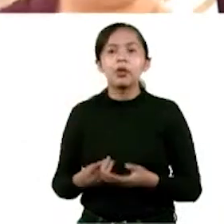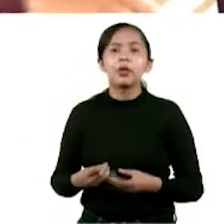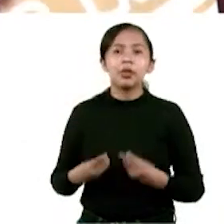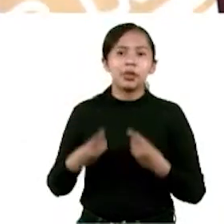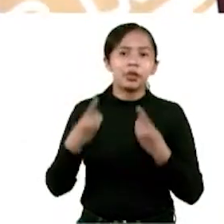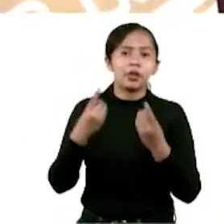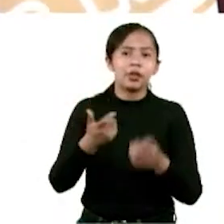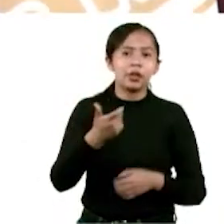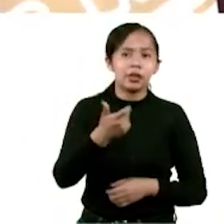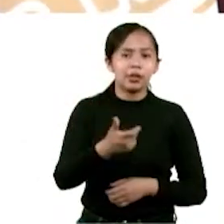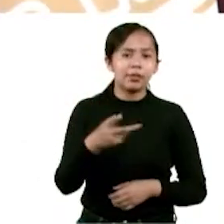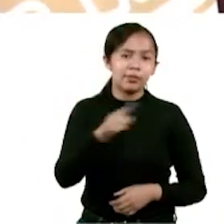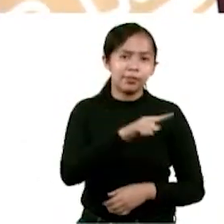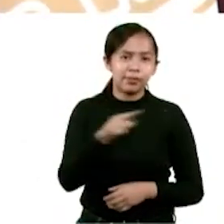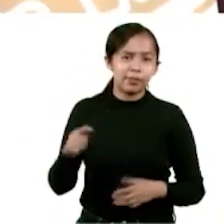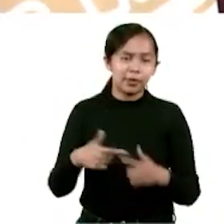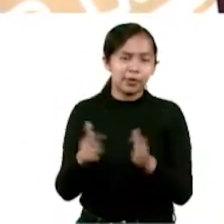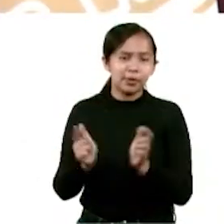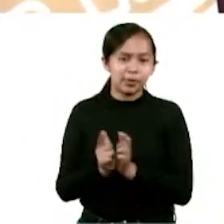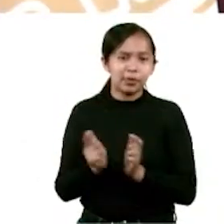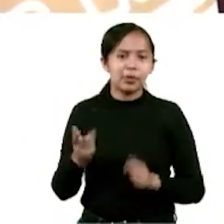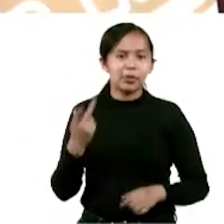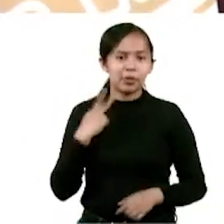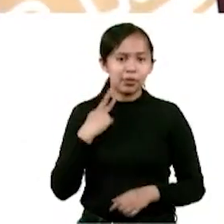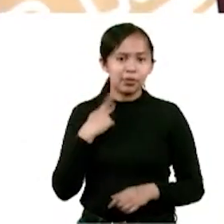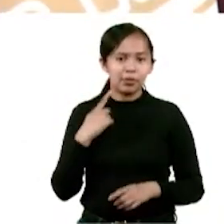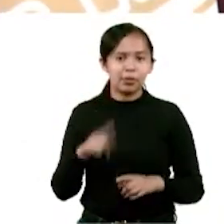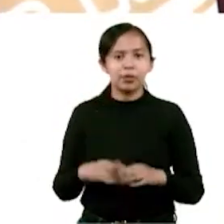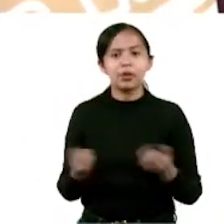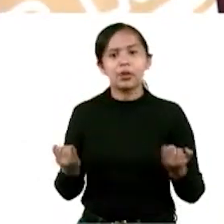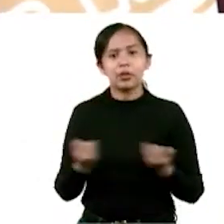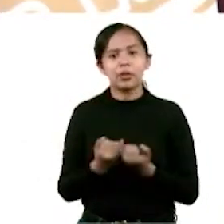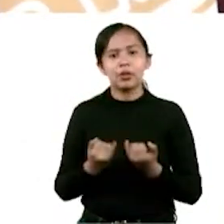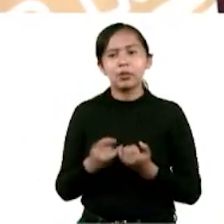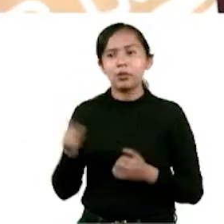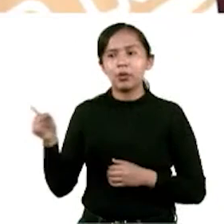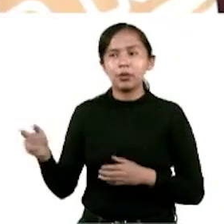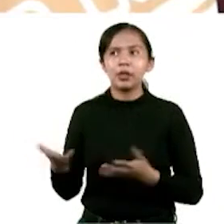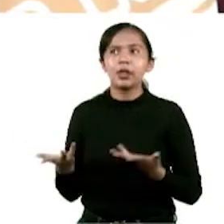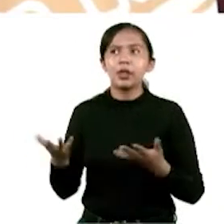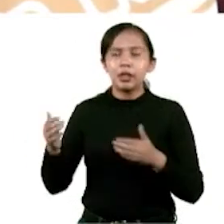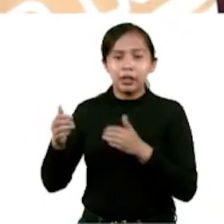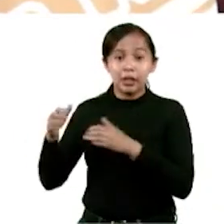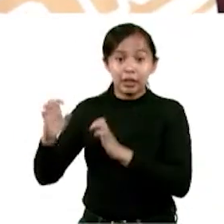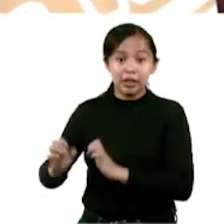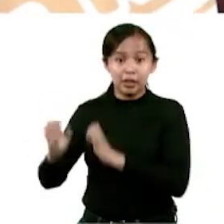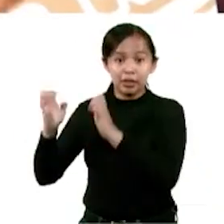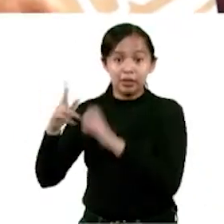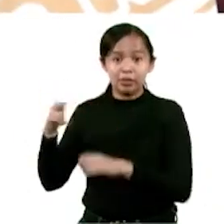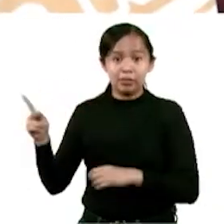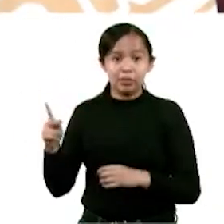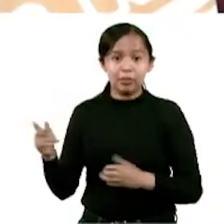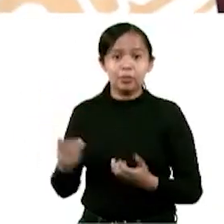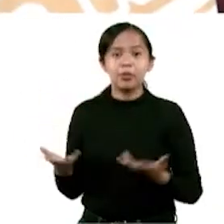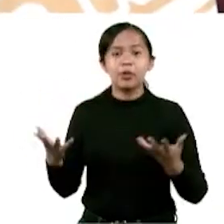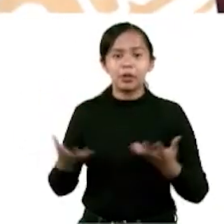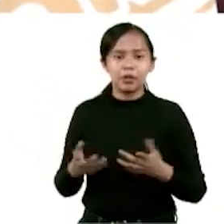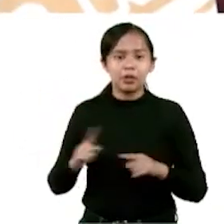prerrogativas a los partidos y para su propia operatividad interna en un año no